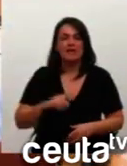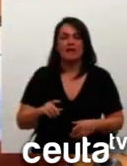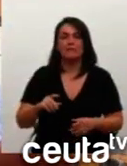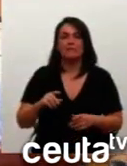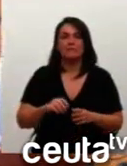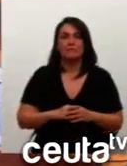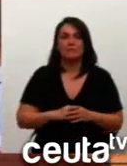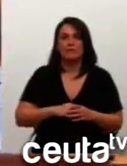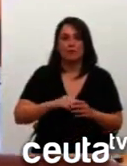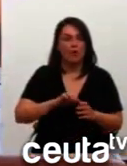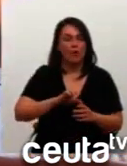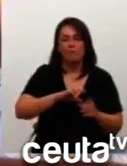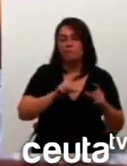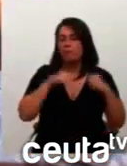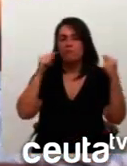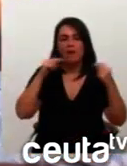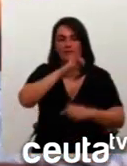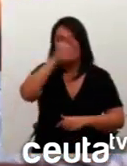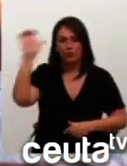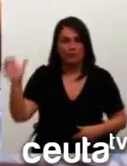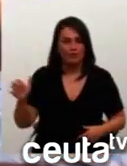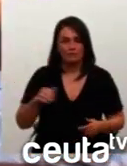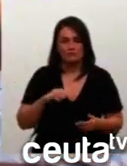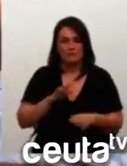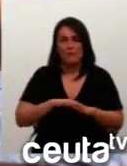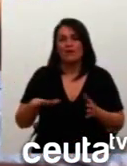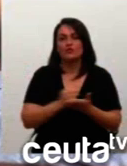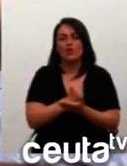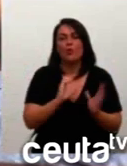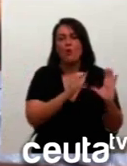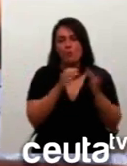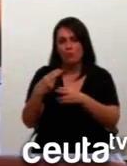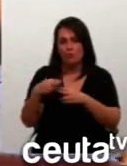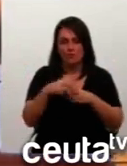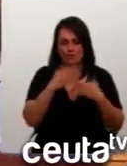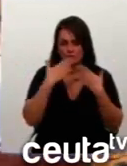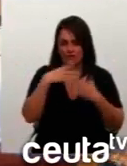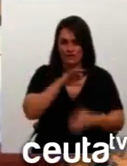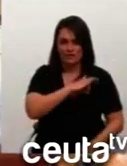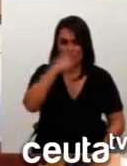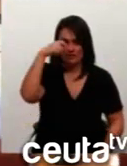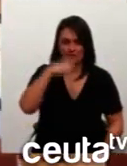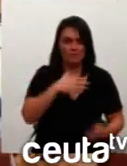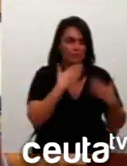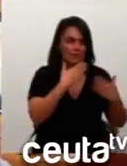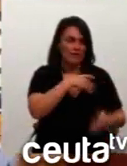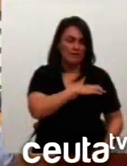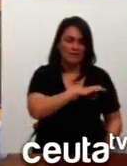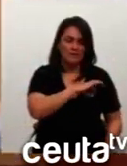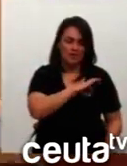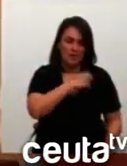Europeo, para todos los grupos políticos. Muchas gracias, señor presidente. Muchas gracias, señora Chandiramani. Señor